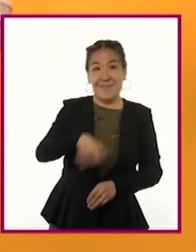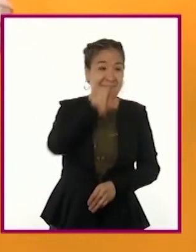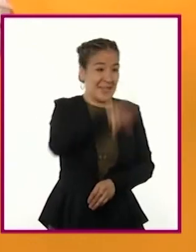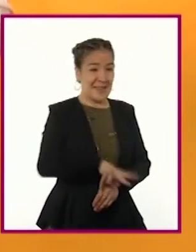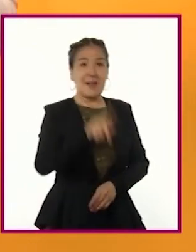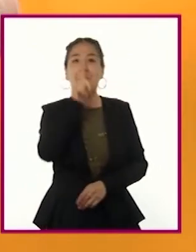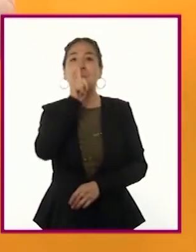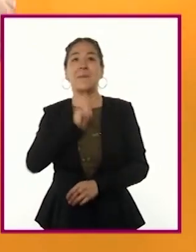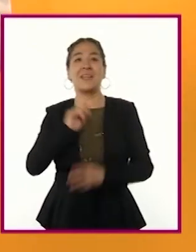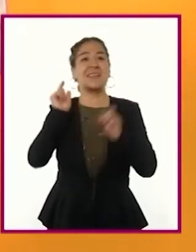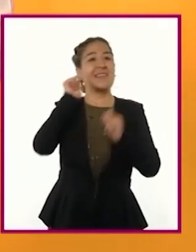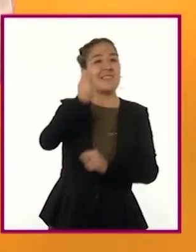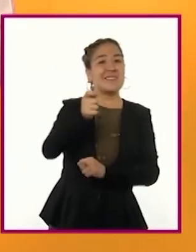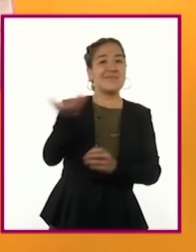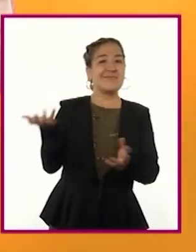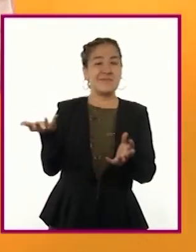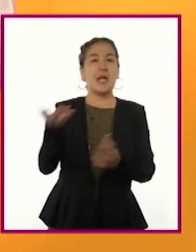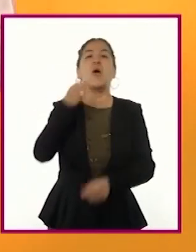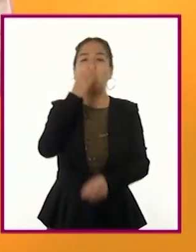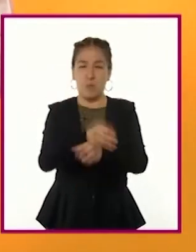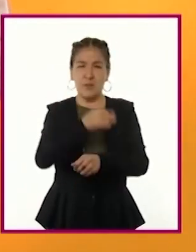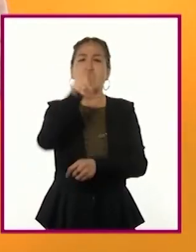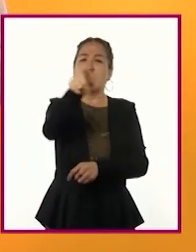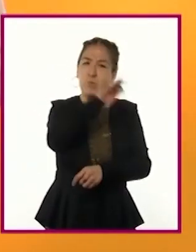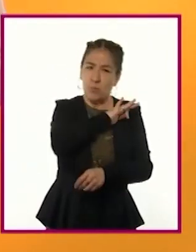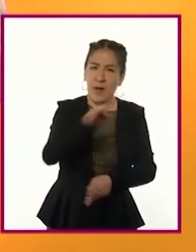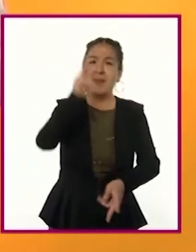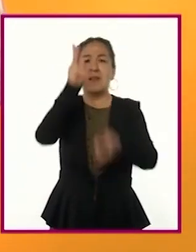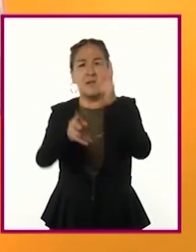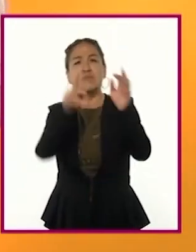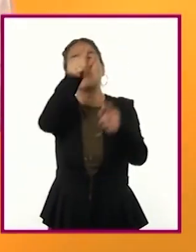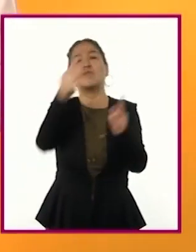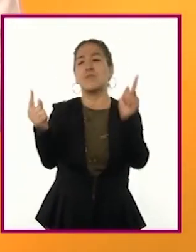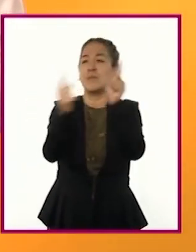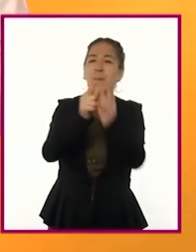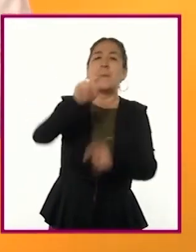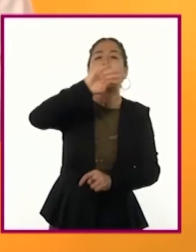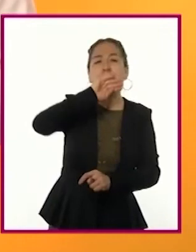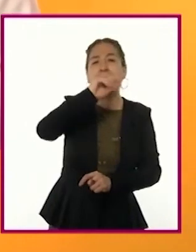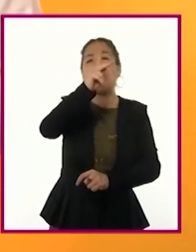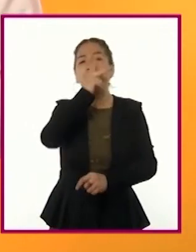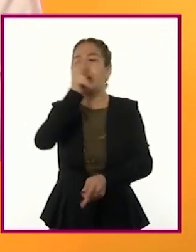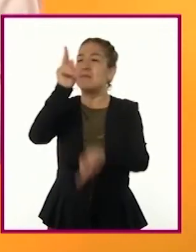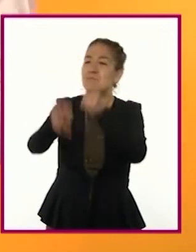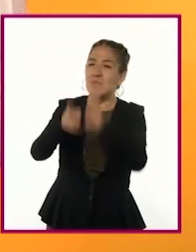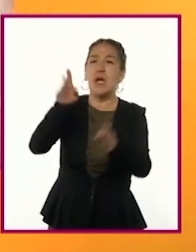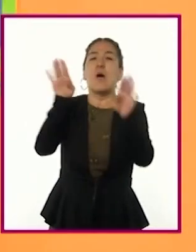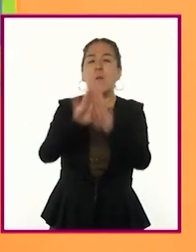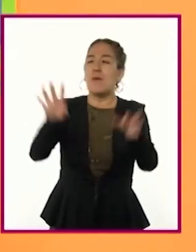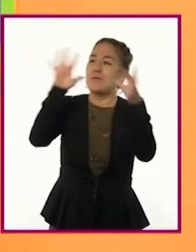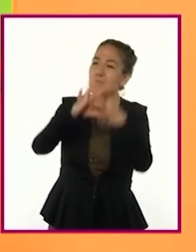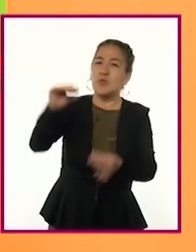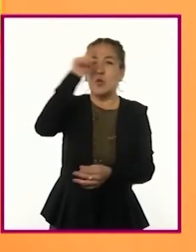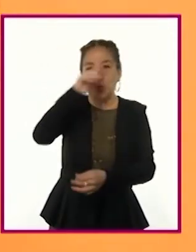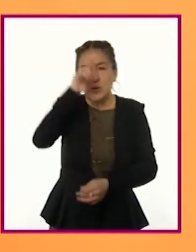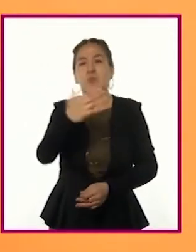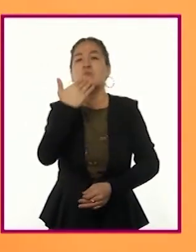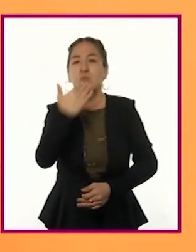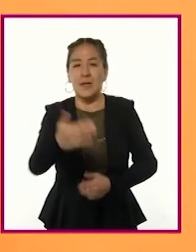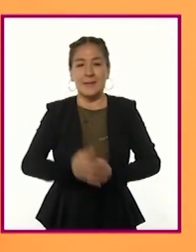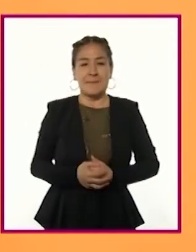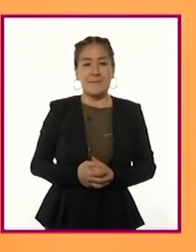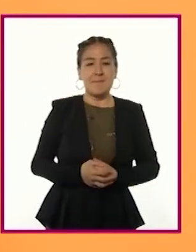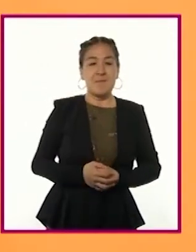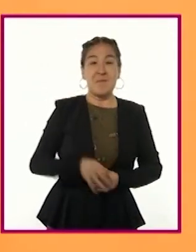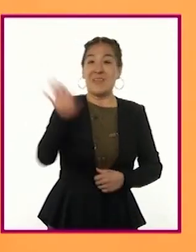realidad? Los invitamos a platicar con sus madres y padres, quienes podrán guiarlos y ayudarlos. En el caso